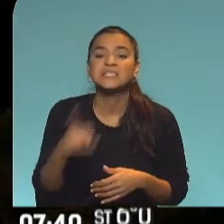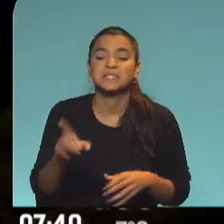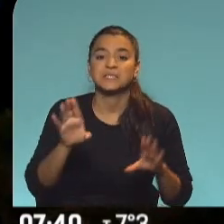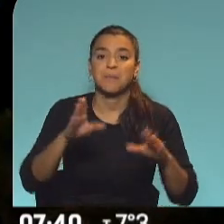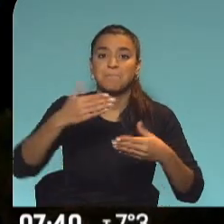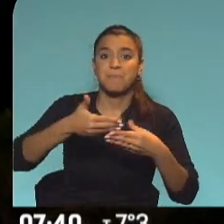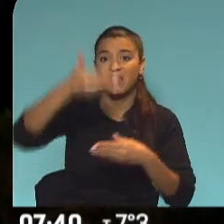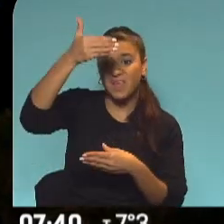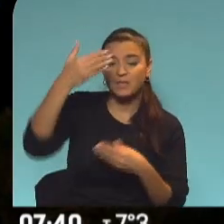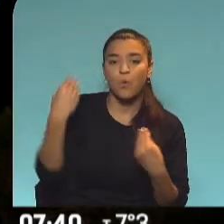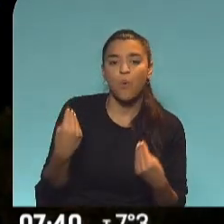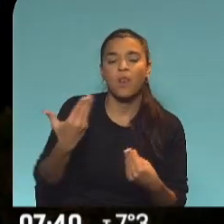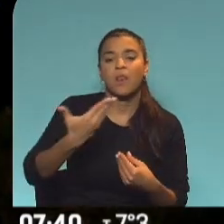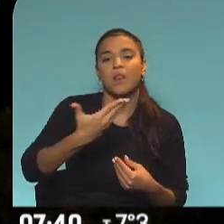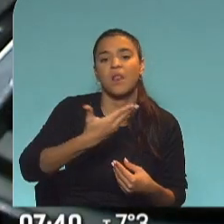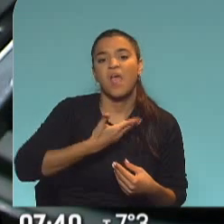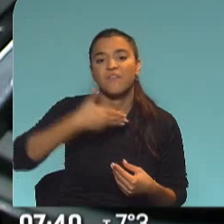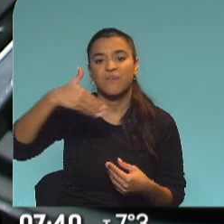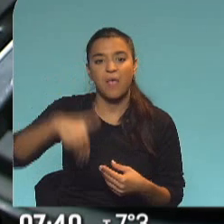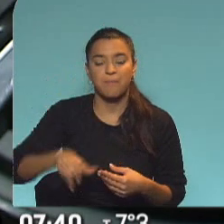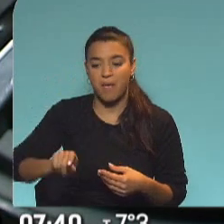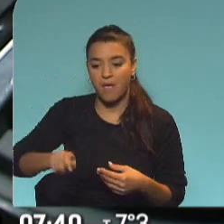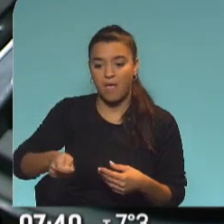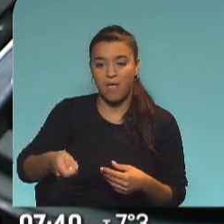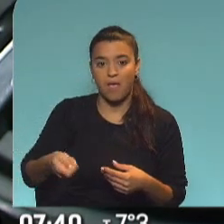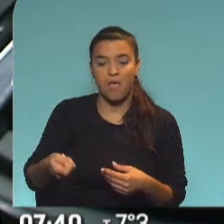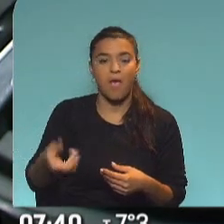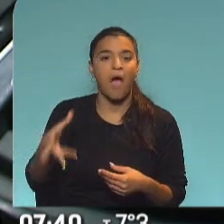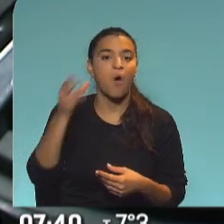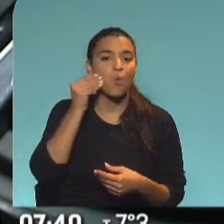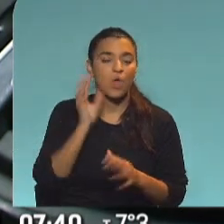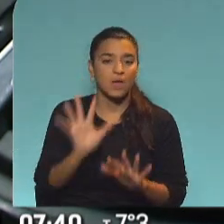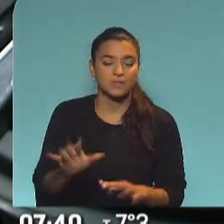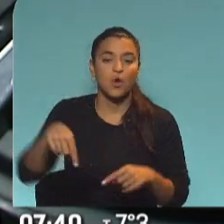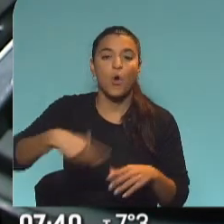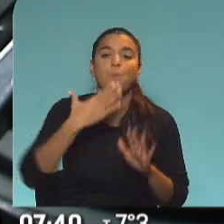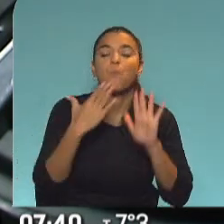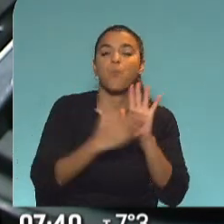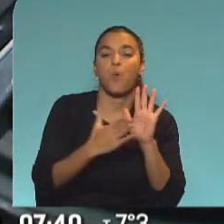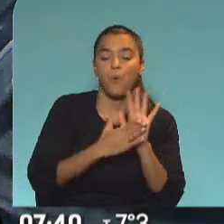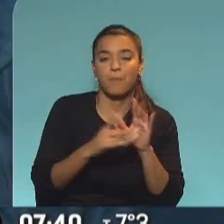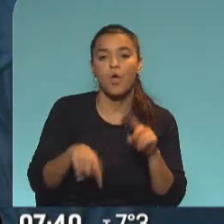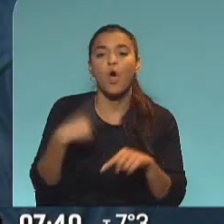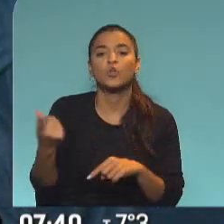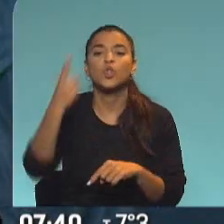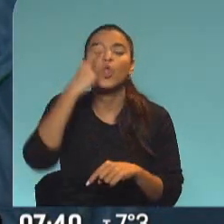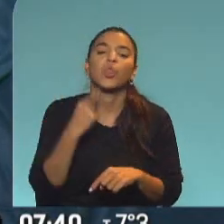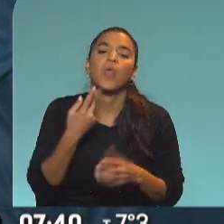pantalla cuál es la FM a sintonizar. Con eso tienen el audio. Hoy es el día de prueba, pero ¿en qué otros días se va a